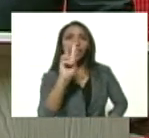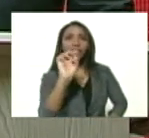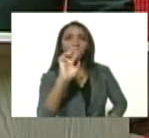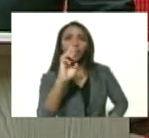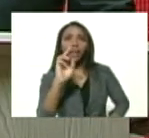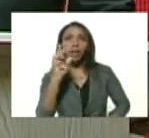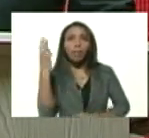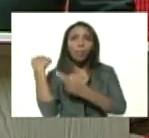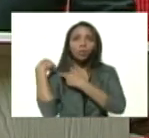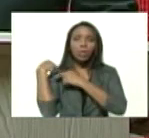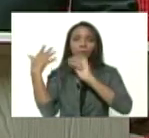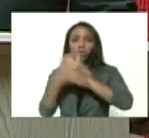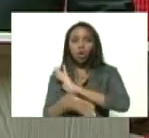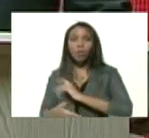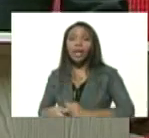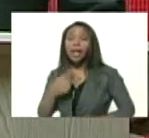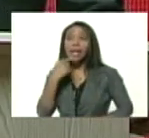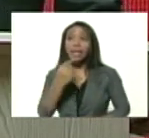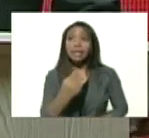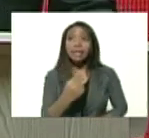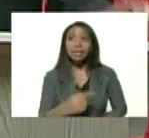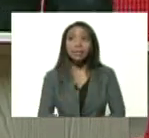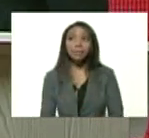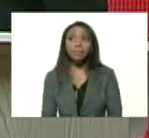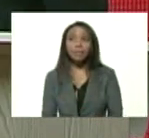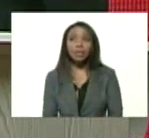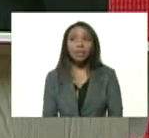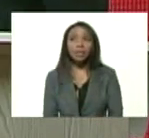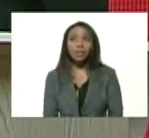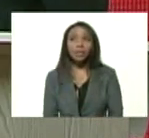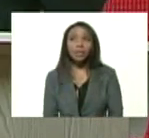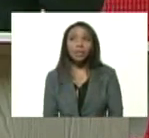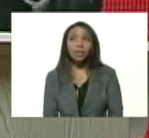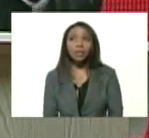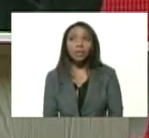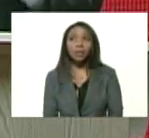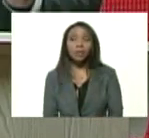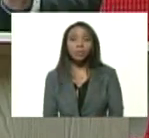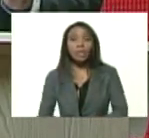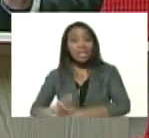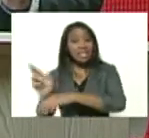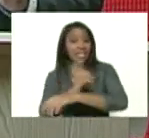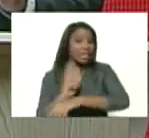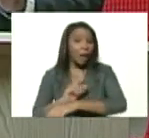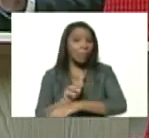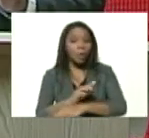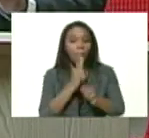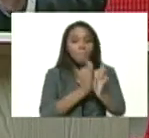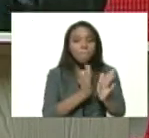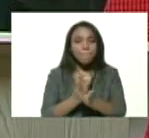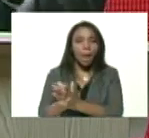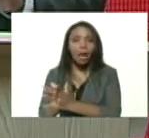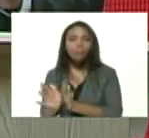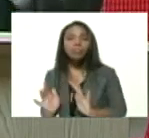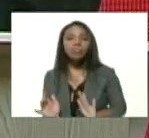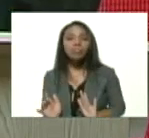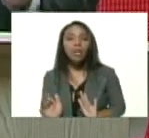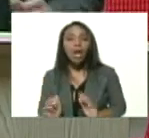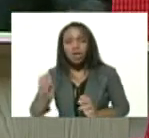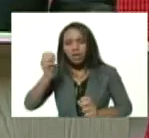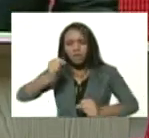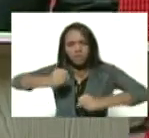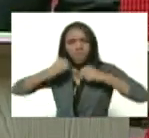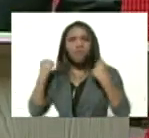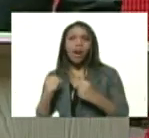Cordones. Y le dice que o acelera los planes brutales